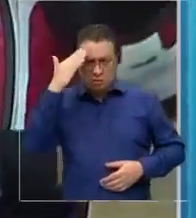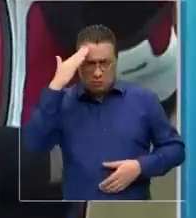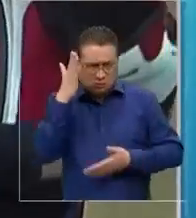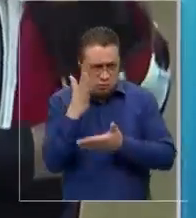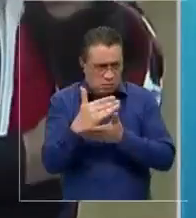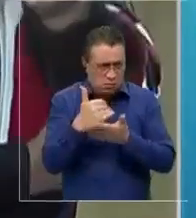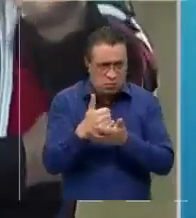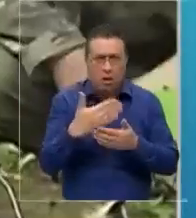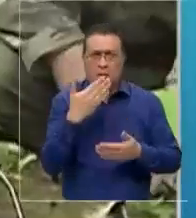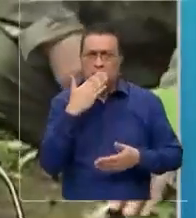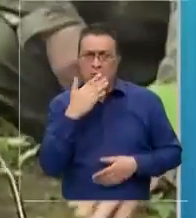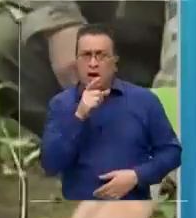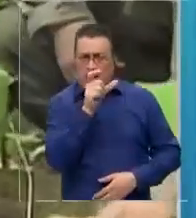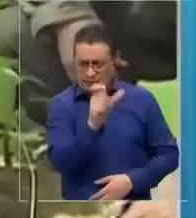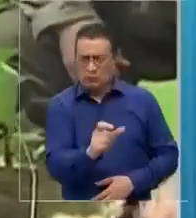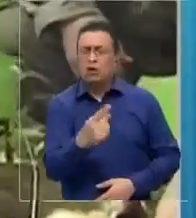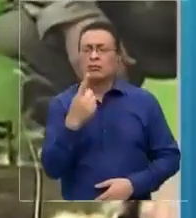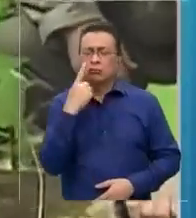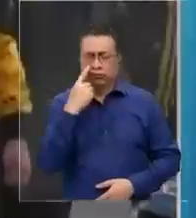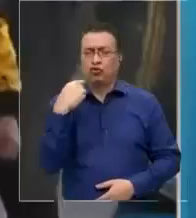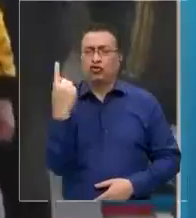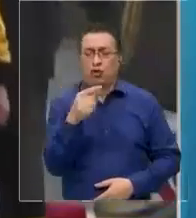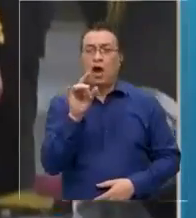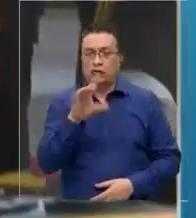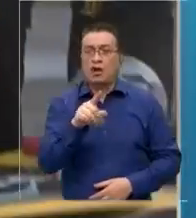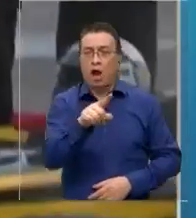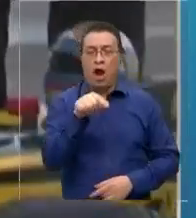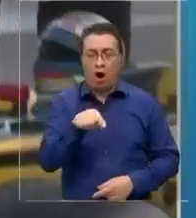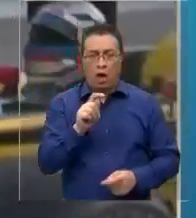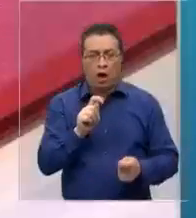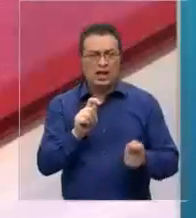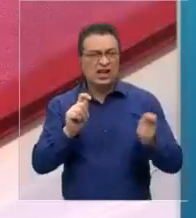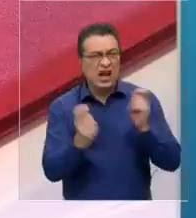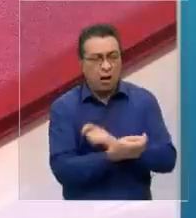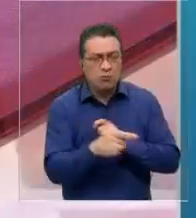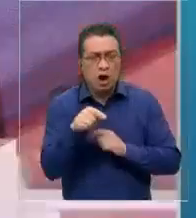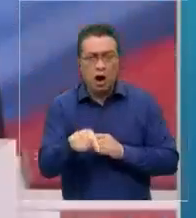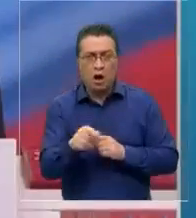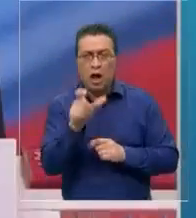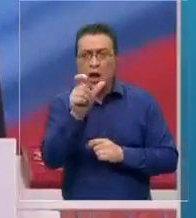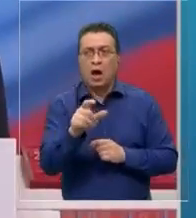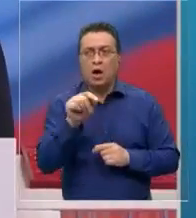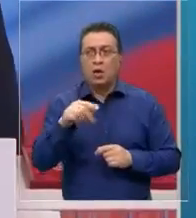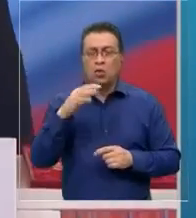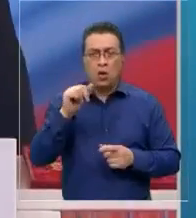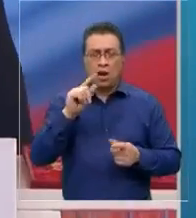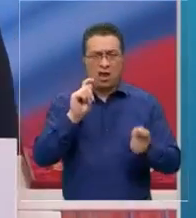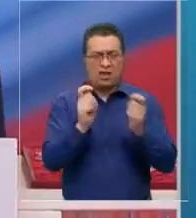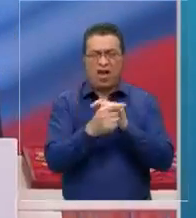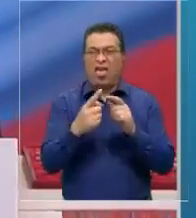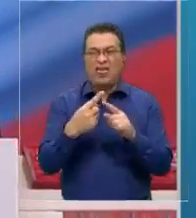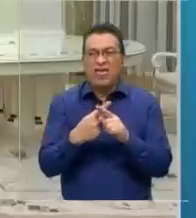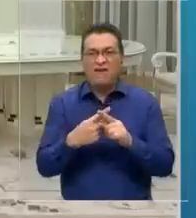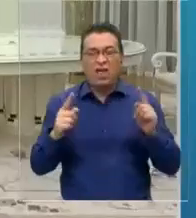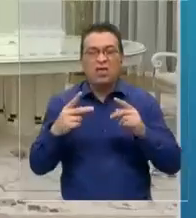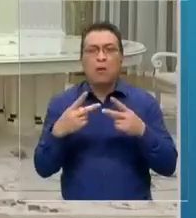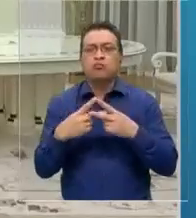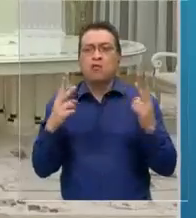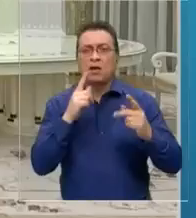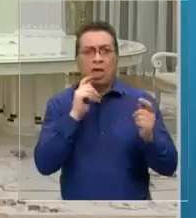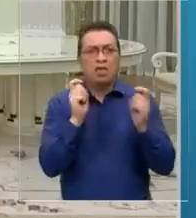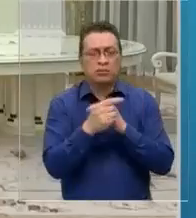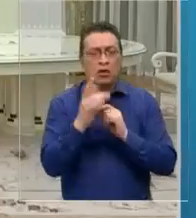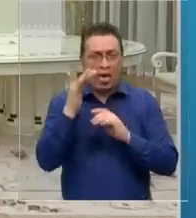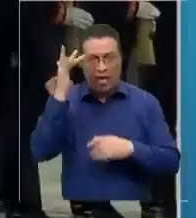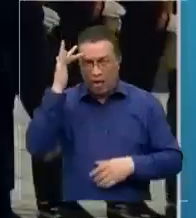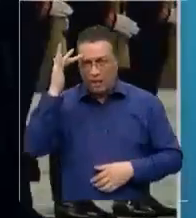estratega, pero ya antes de que comenzara esta guerra, muchos decían que había un cambio en su actitud, que de alguna manera se había vuelto diferente. En público, y había muchos reportes